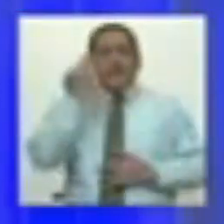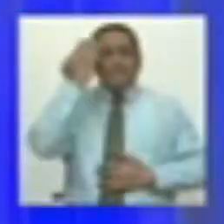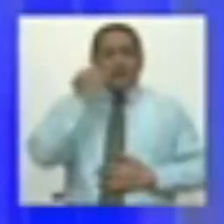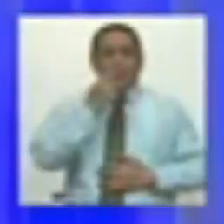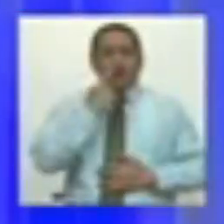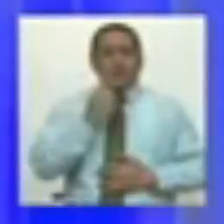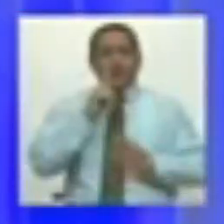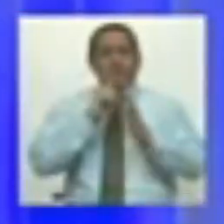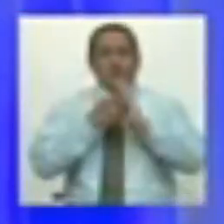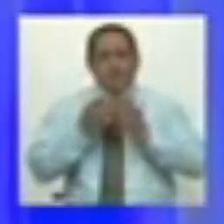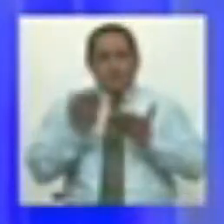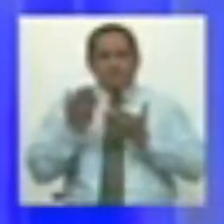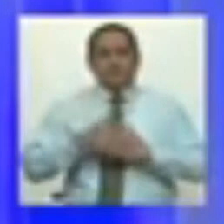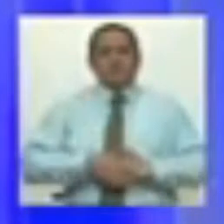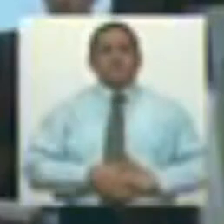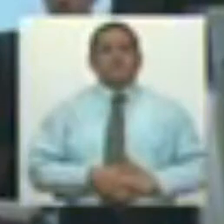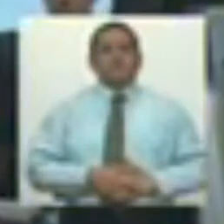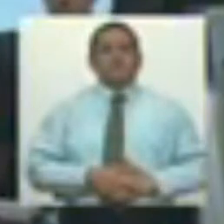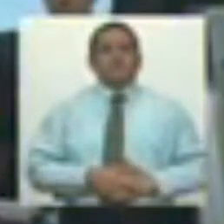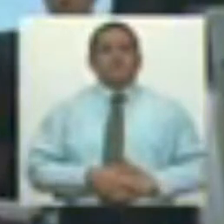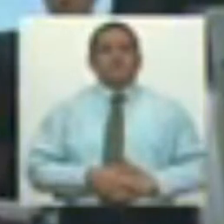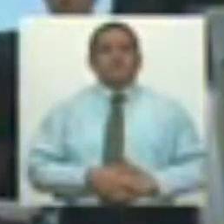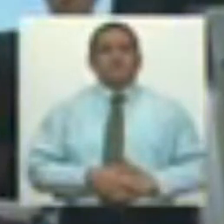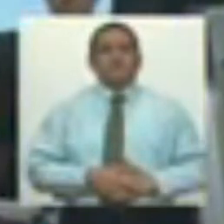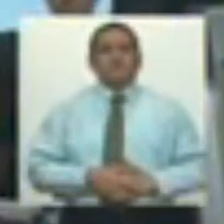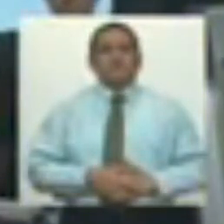hoy un minuto por compañía por favor